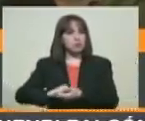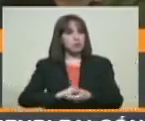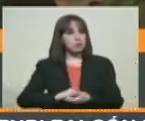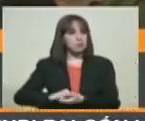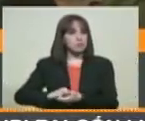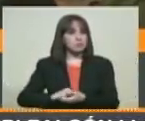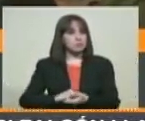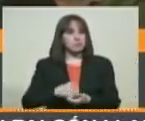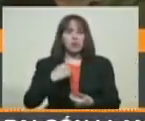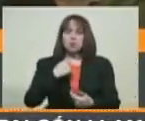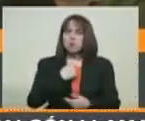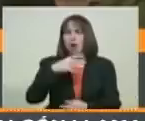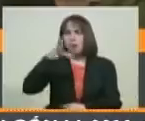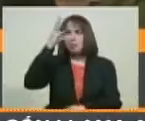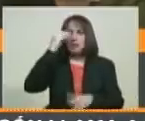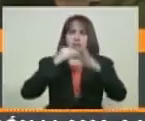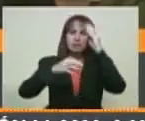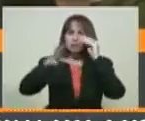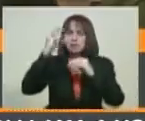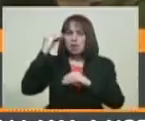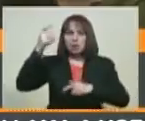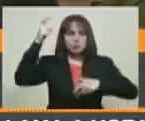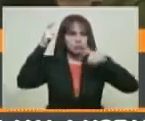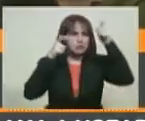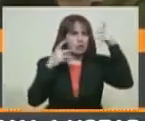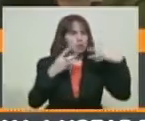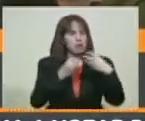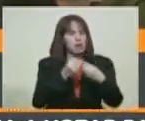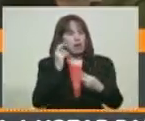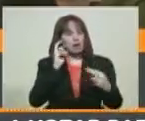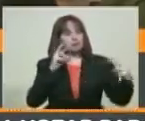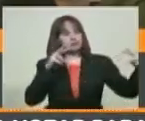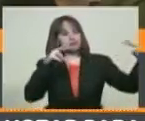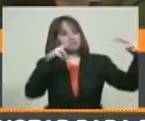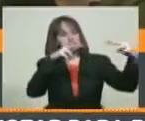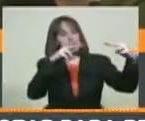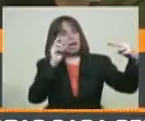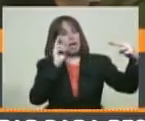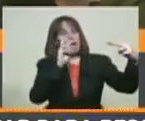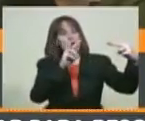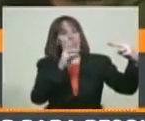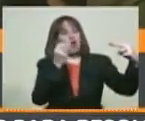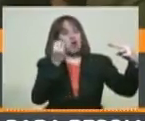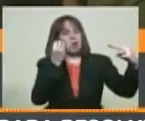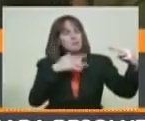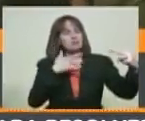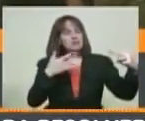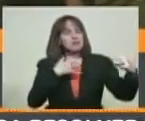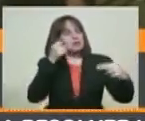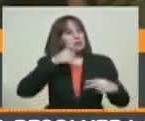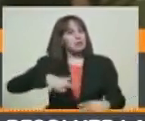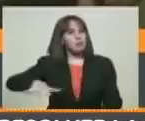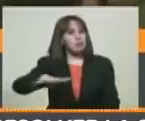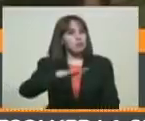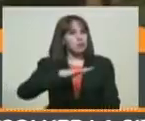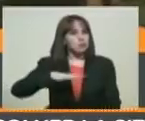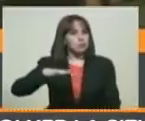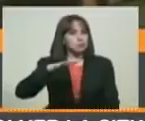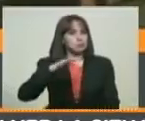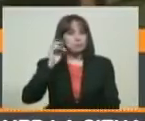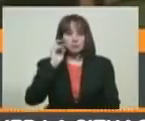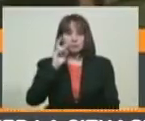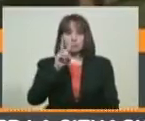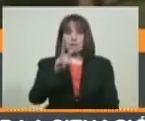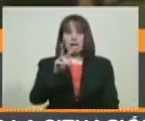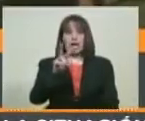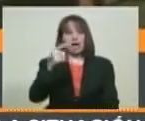Yo aprendí con el comandante Chávez a leer la mirada del pueblo. Y con una sola mirada sé